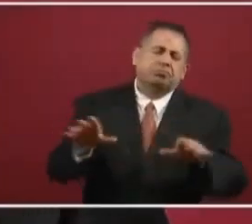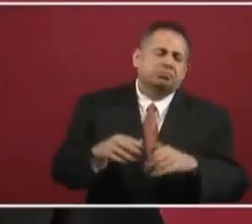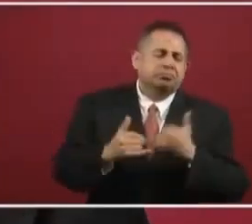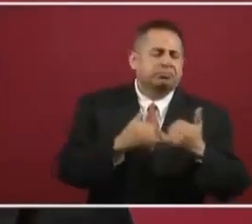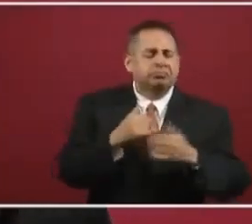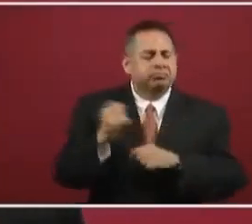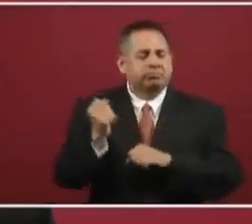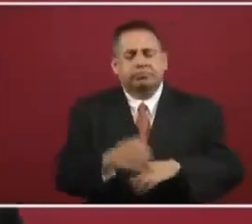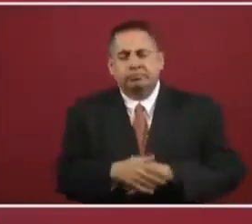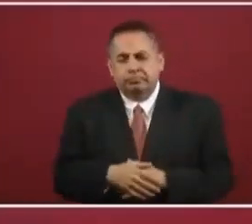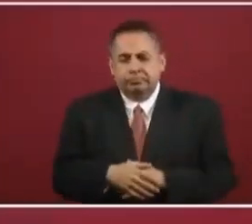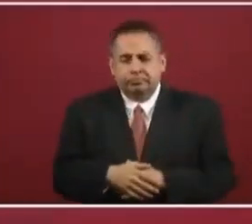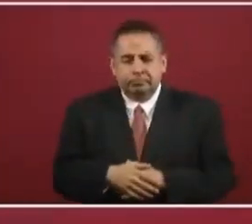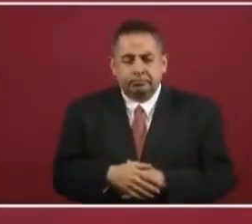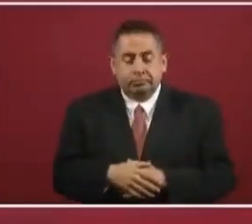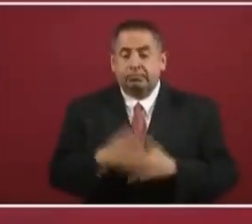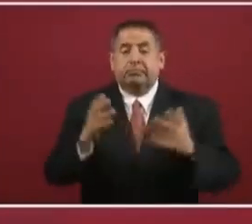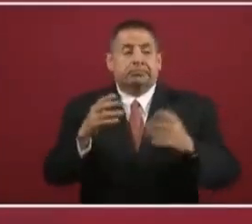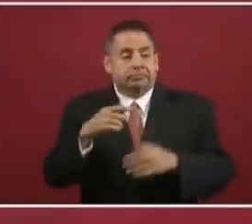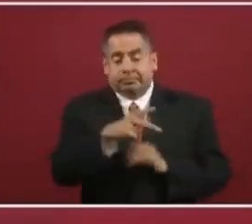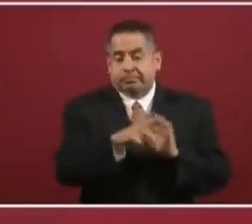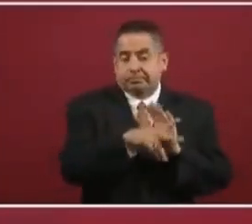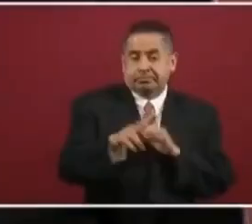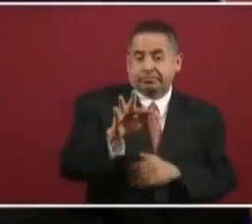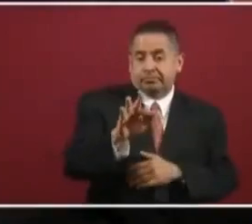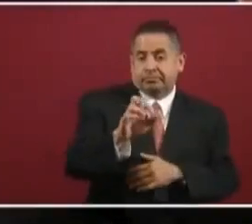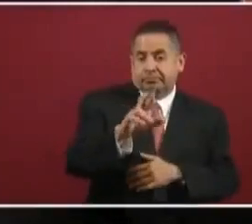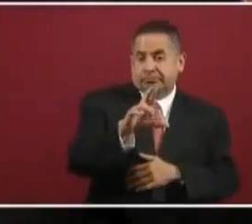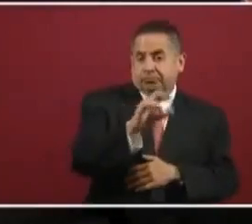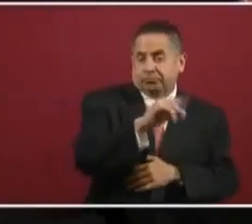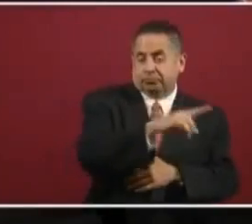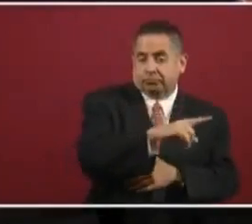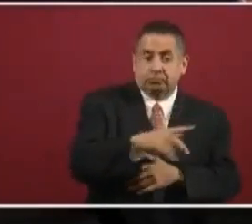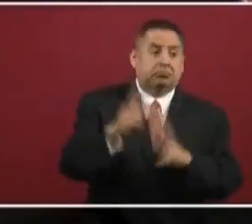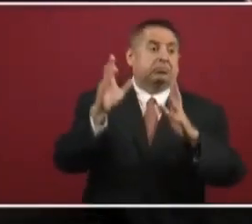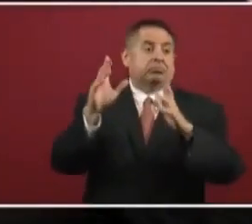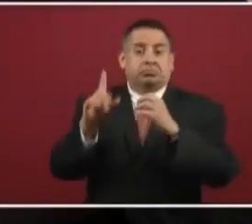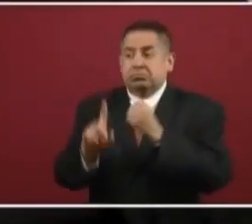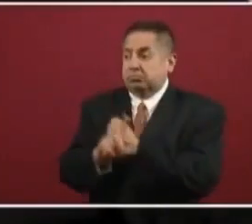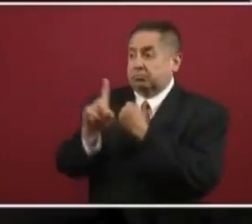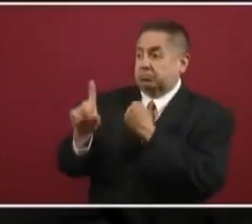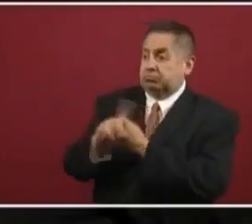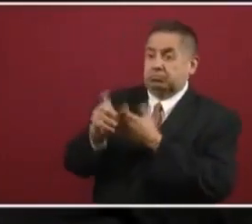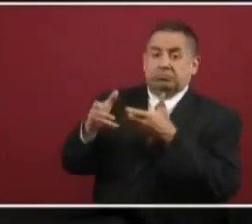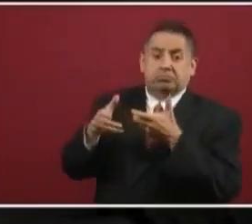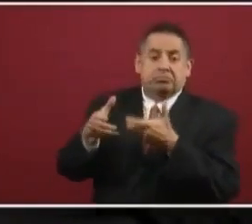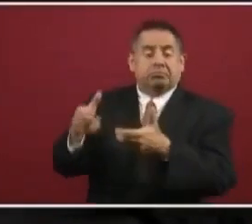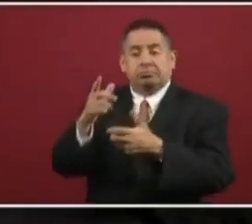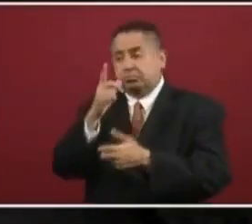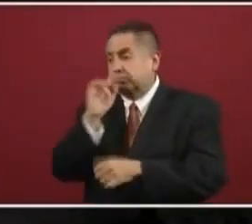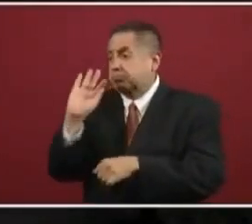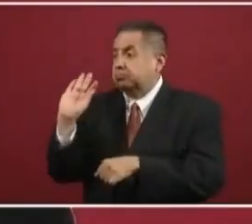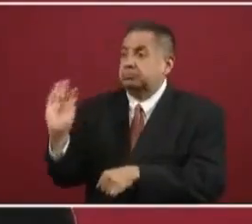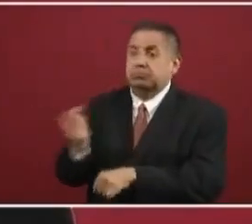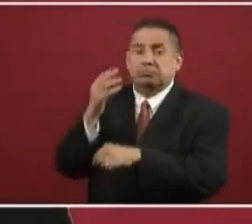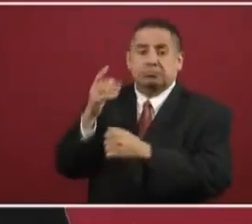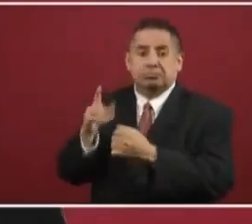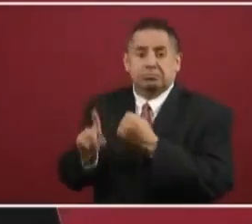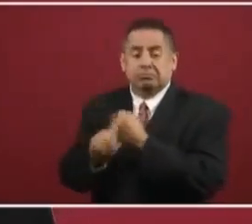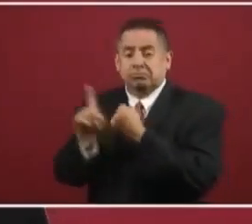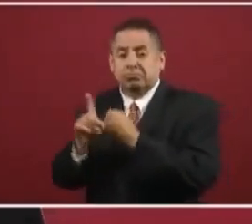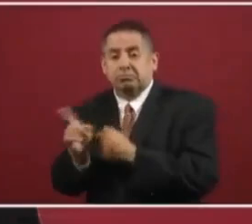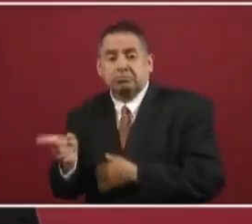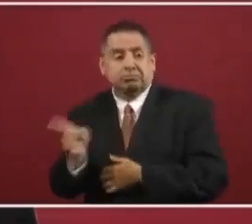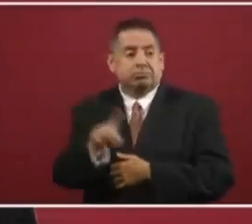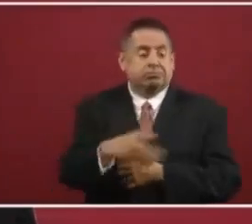el reforma mientras están tomadas las calles por la policía federal el